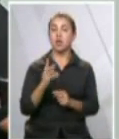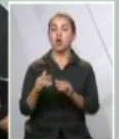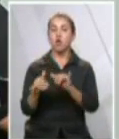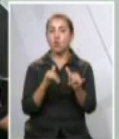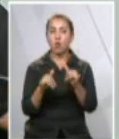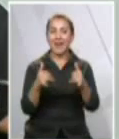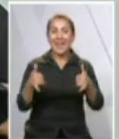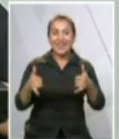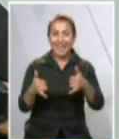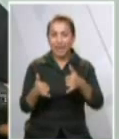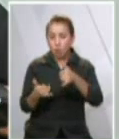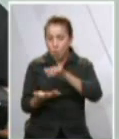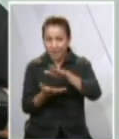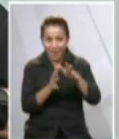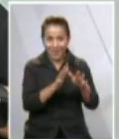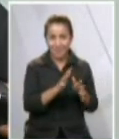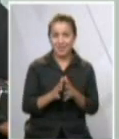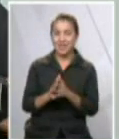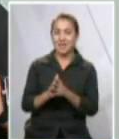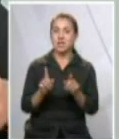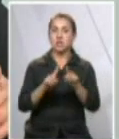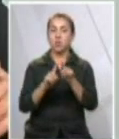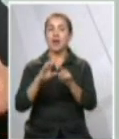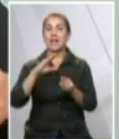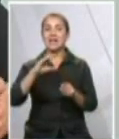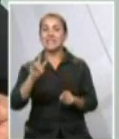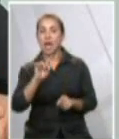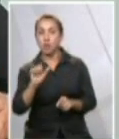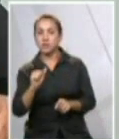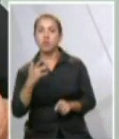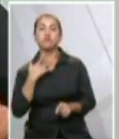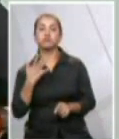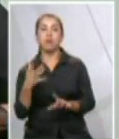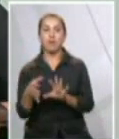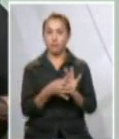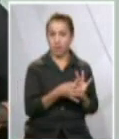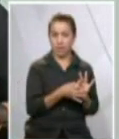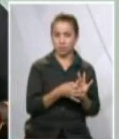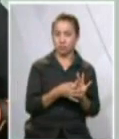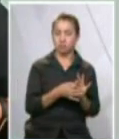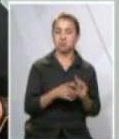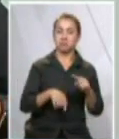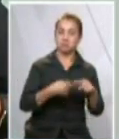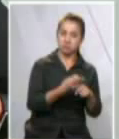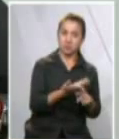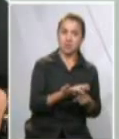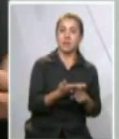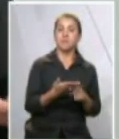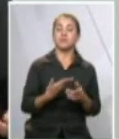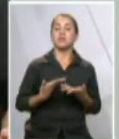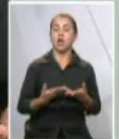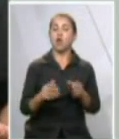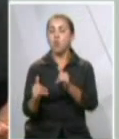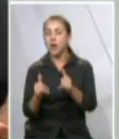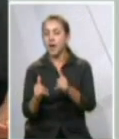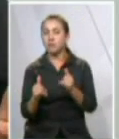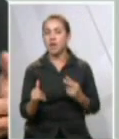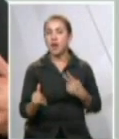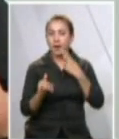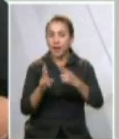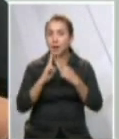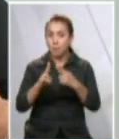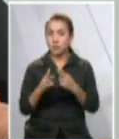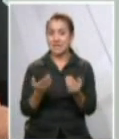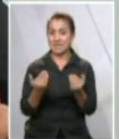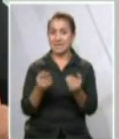con los objetos. Entonces empezamos con el tema del causa-efecto, y eso a través de un simple switch que accionar un juguete y que el juguete responda a la